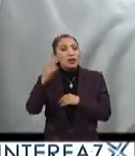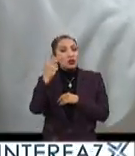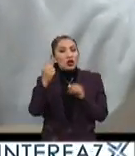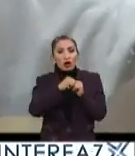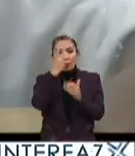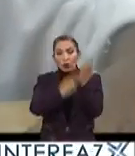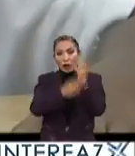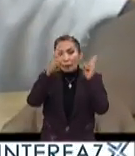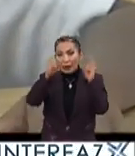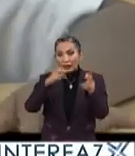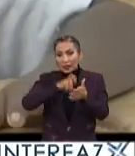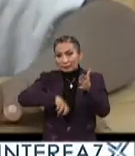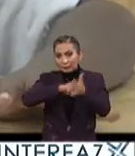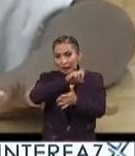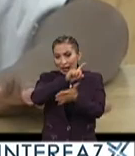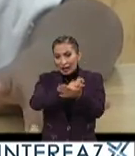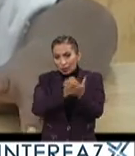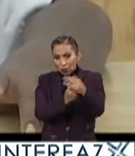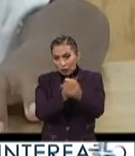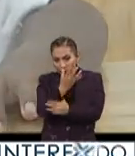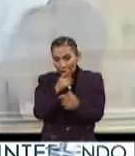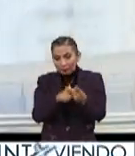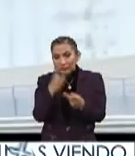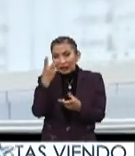4.282 con el programa de la reforma educativa,